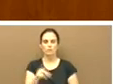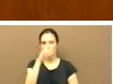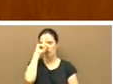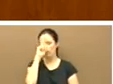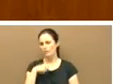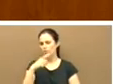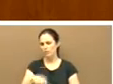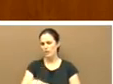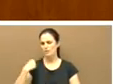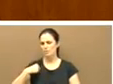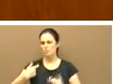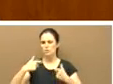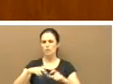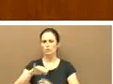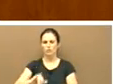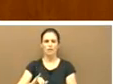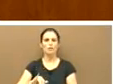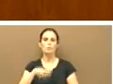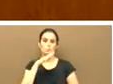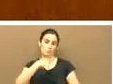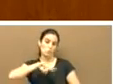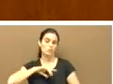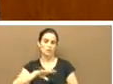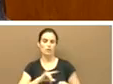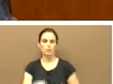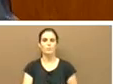la que atraviesa este sector económico en nuestra región.